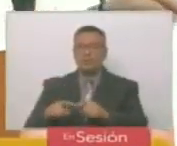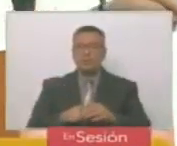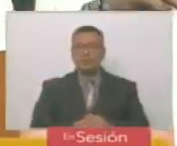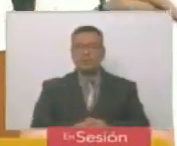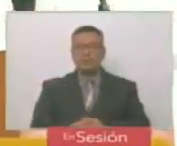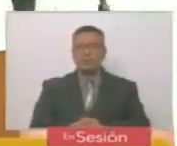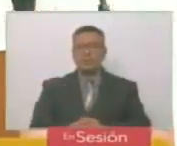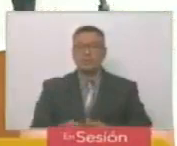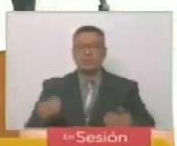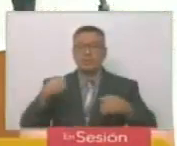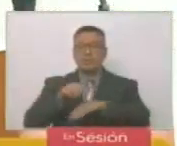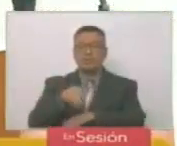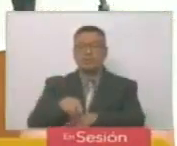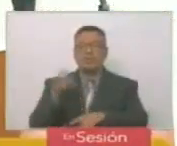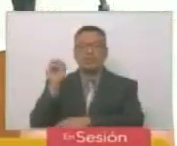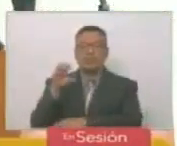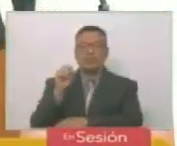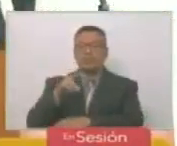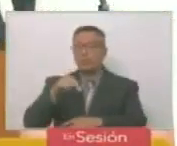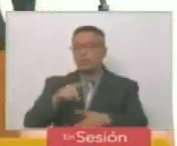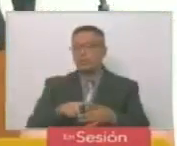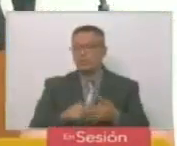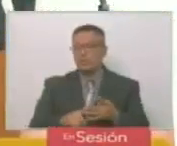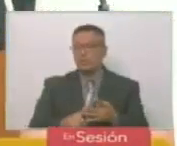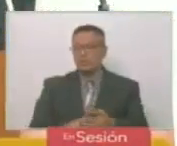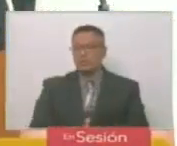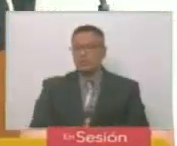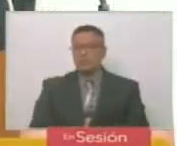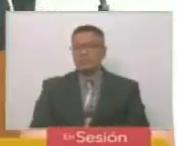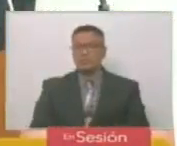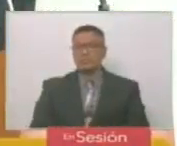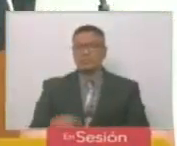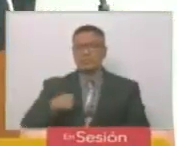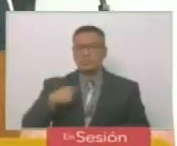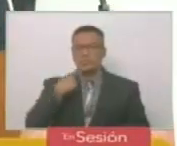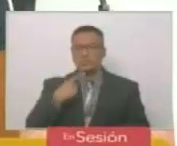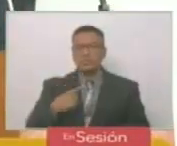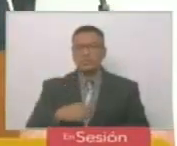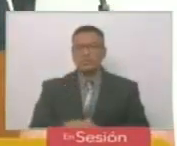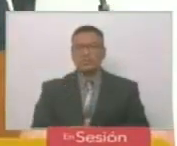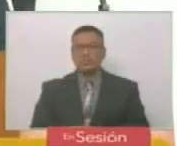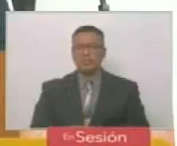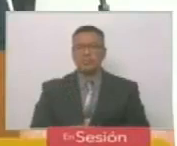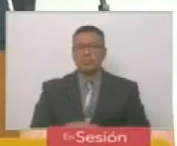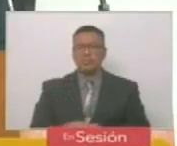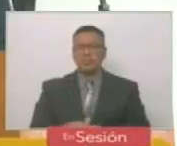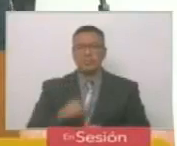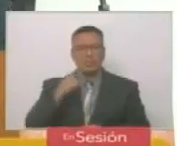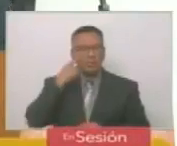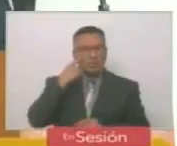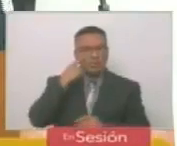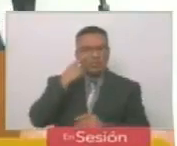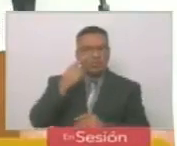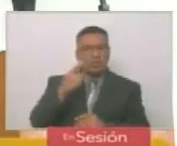Esta asamblea basó en una, vamos a decir, en una visión